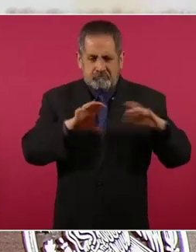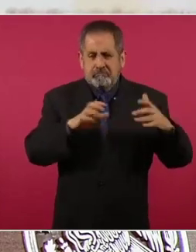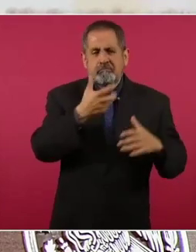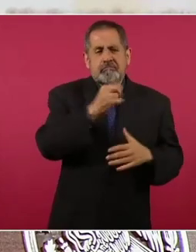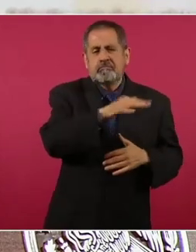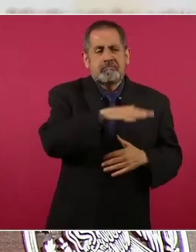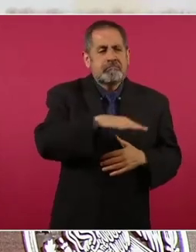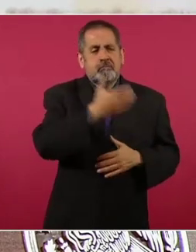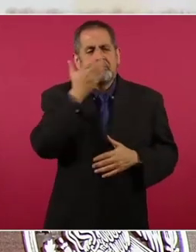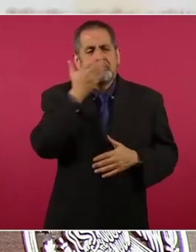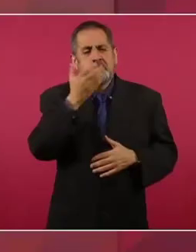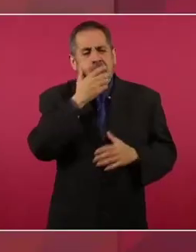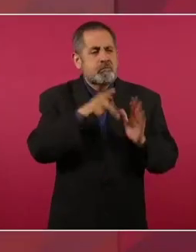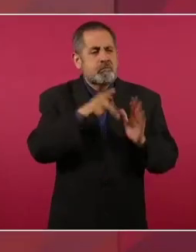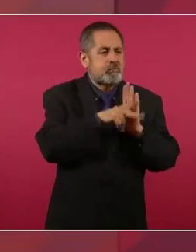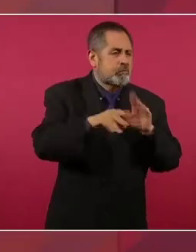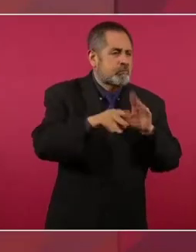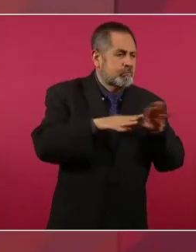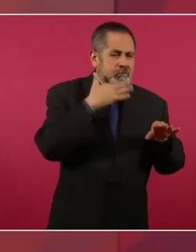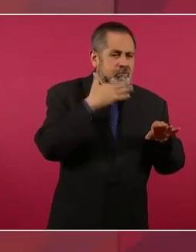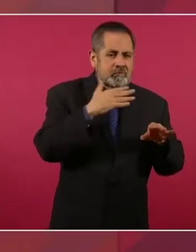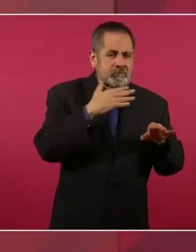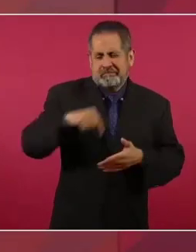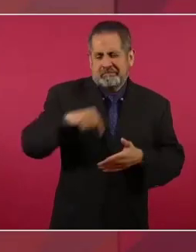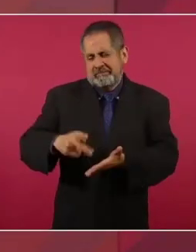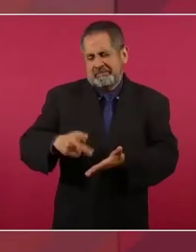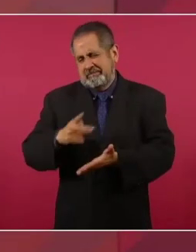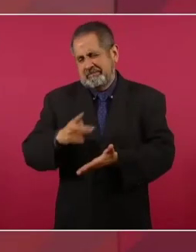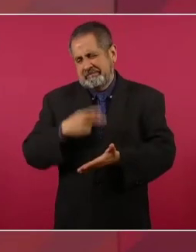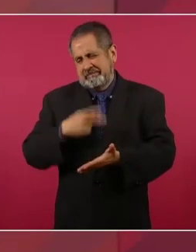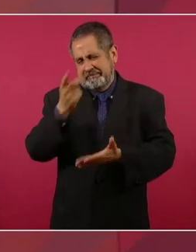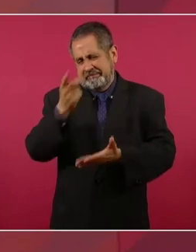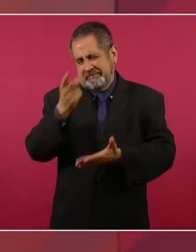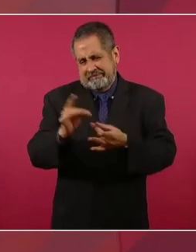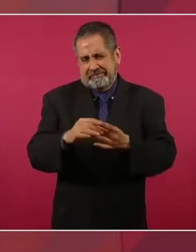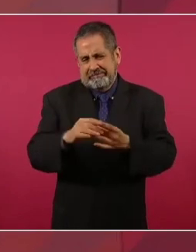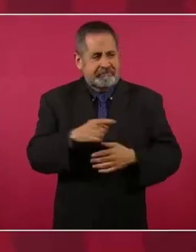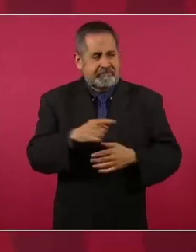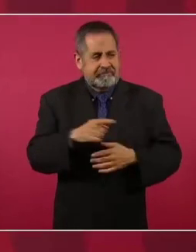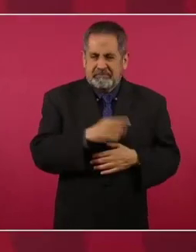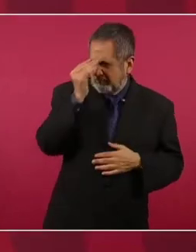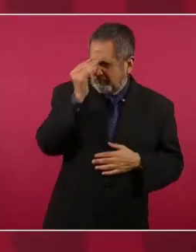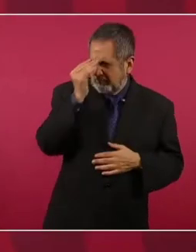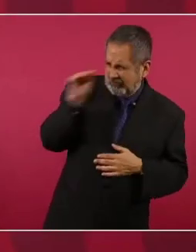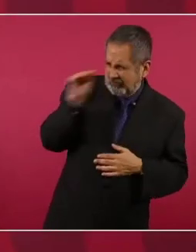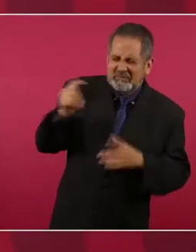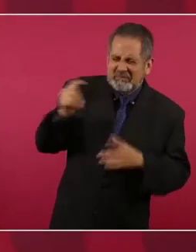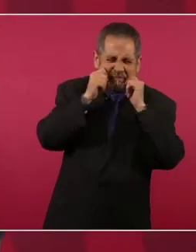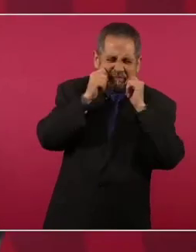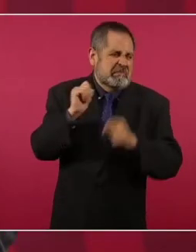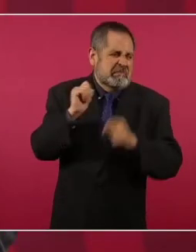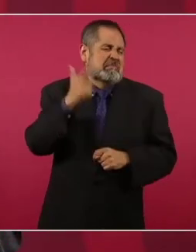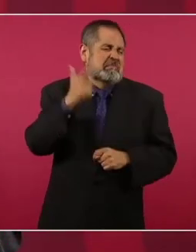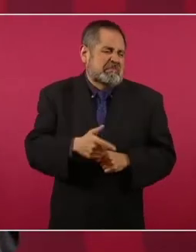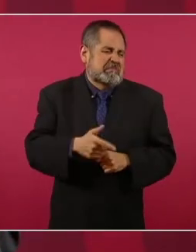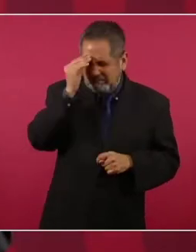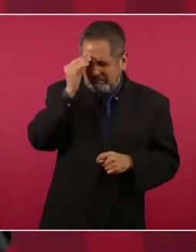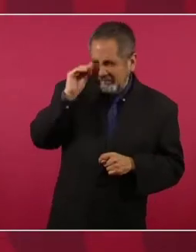periodismo. Aquí hemos hablado muchísimo de eso, de que la calumnia cuando no mancha tizna,